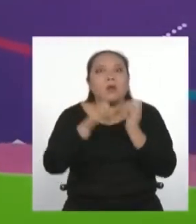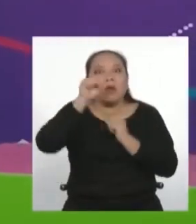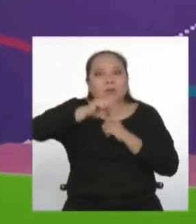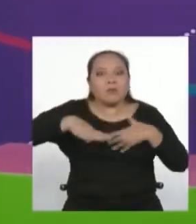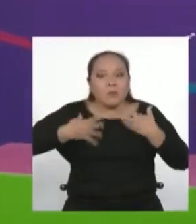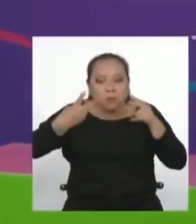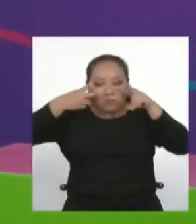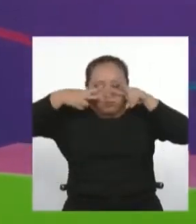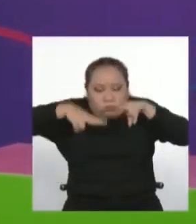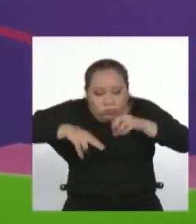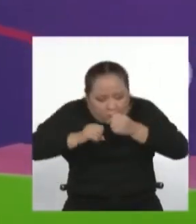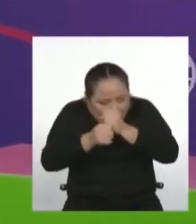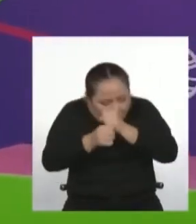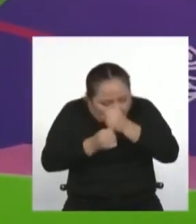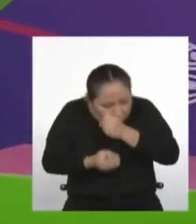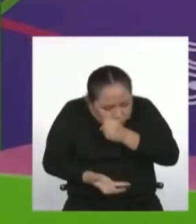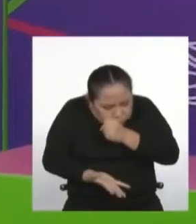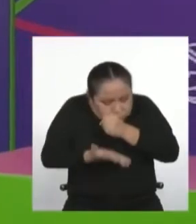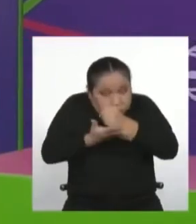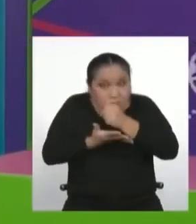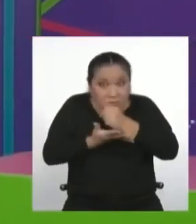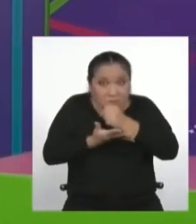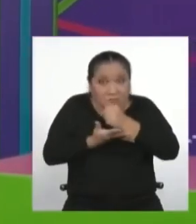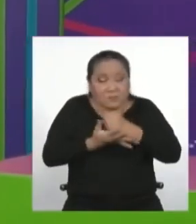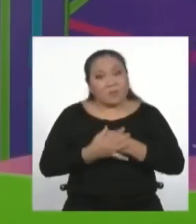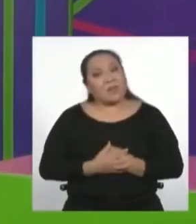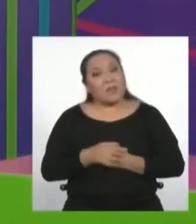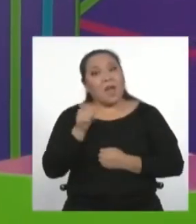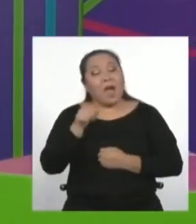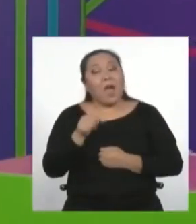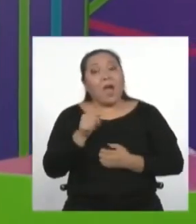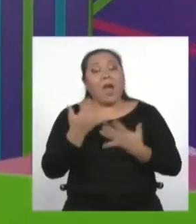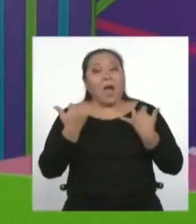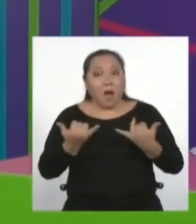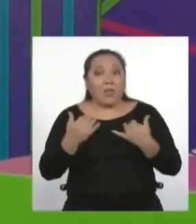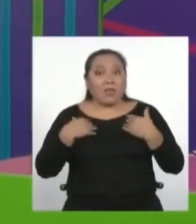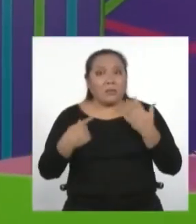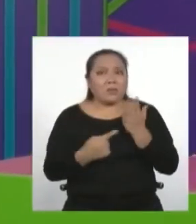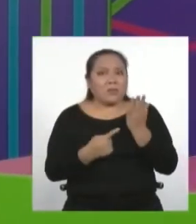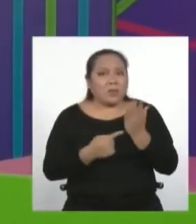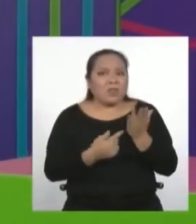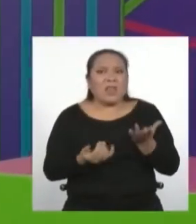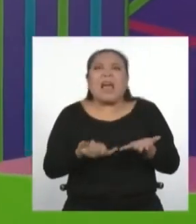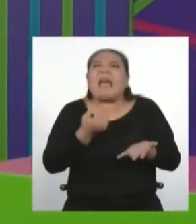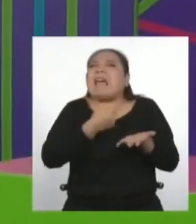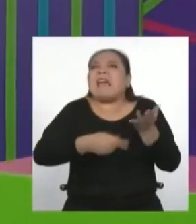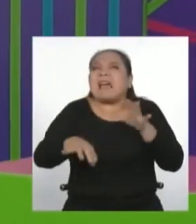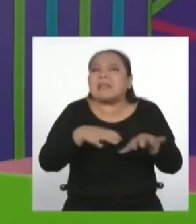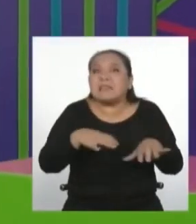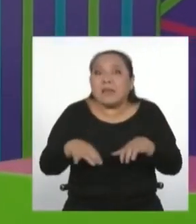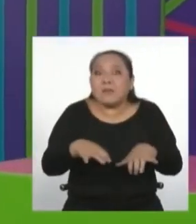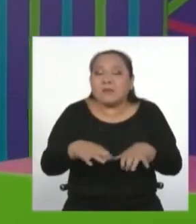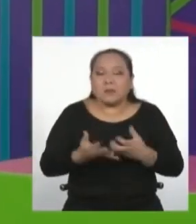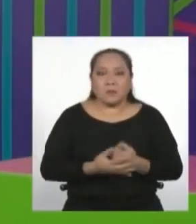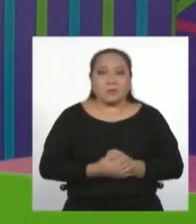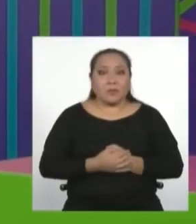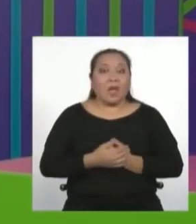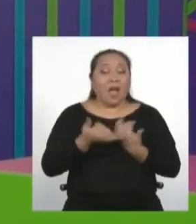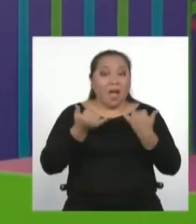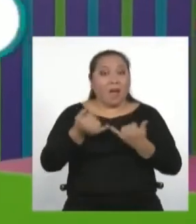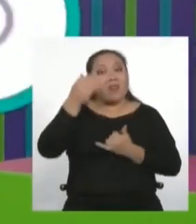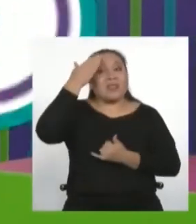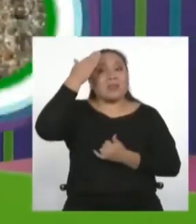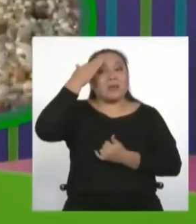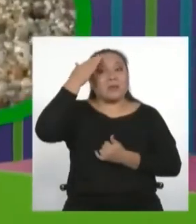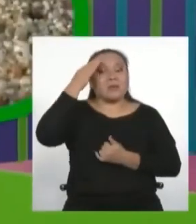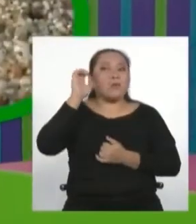¿Y para qué nos sirve este poder? ¿De qué sirve que tengamos la tecnología necesaria para hacerlo? Lo único que sabemos es que cuando consideras